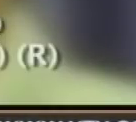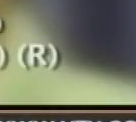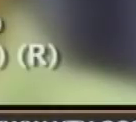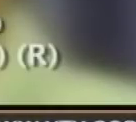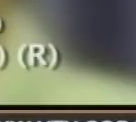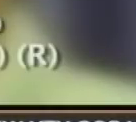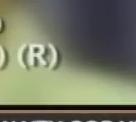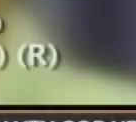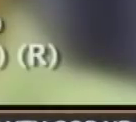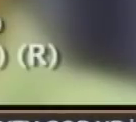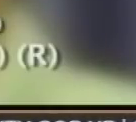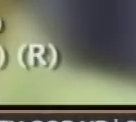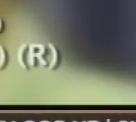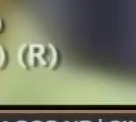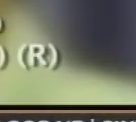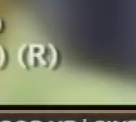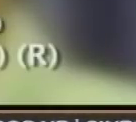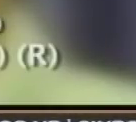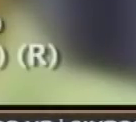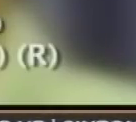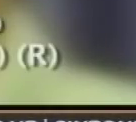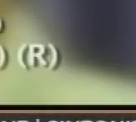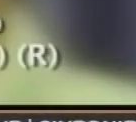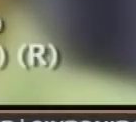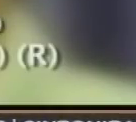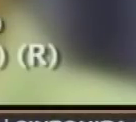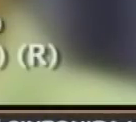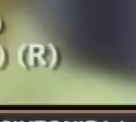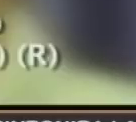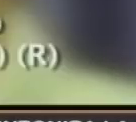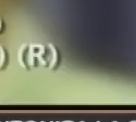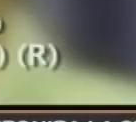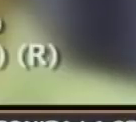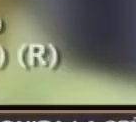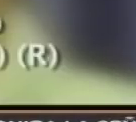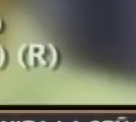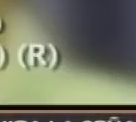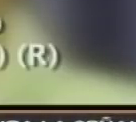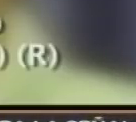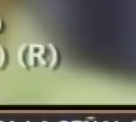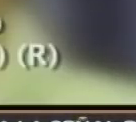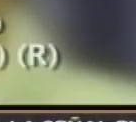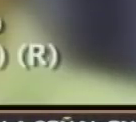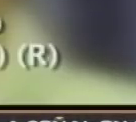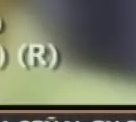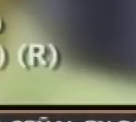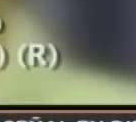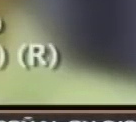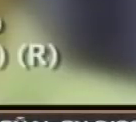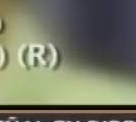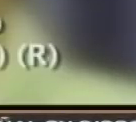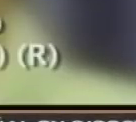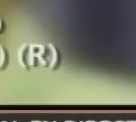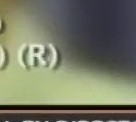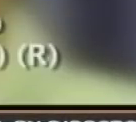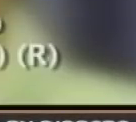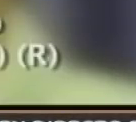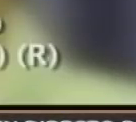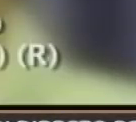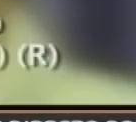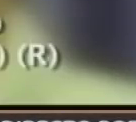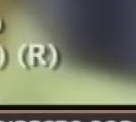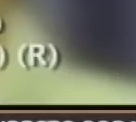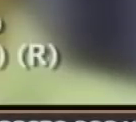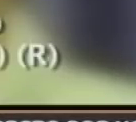equiparlo. Inclusive, creo que estaban haciendo unas pruebas con los Sidewonder para ver si los